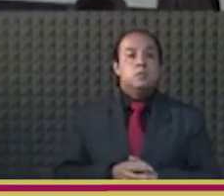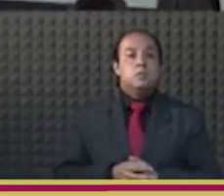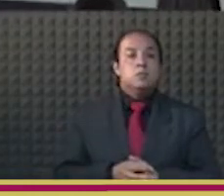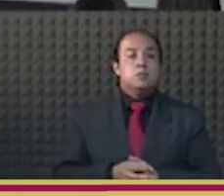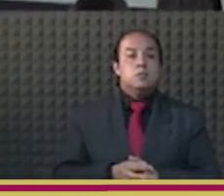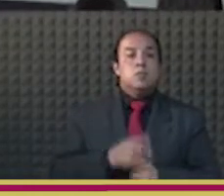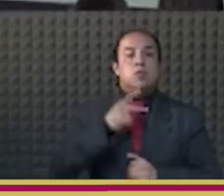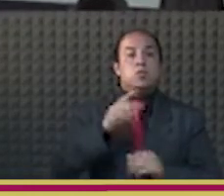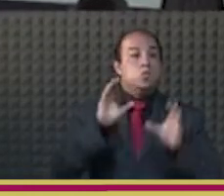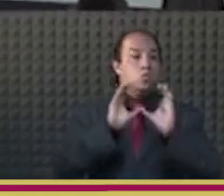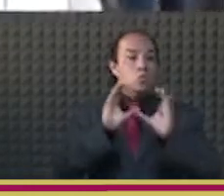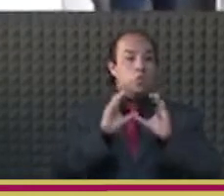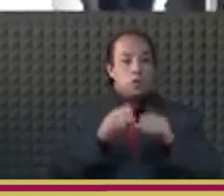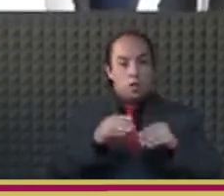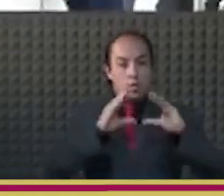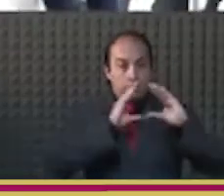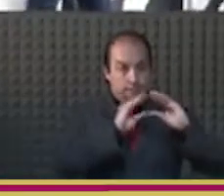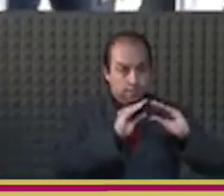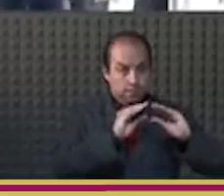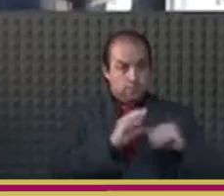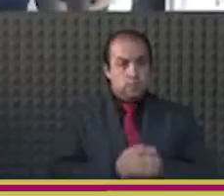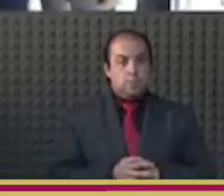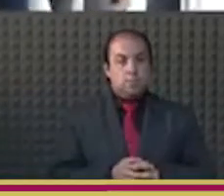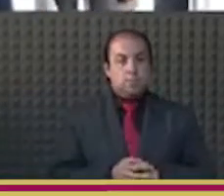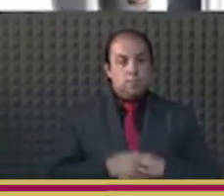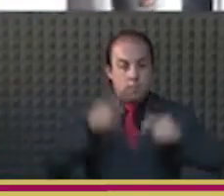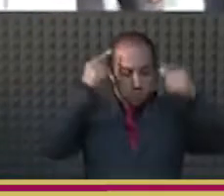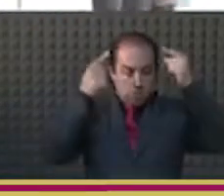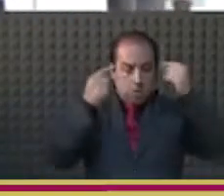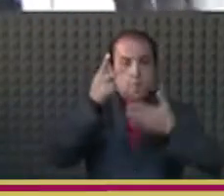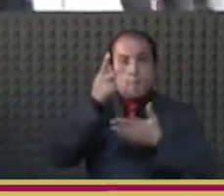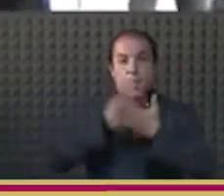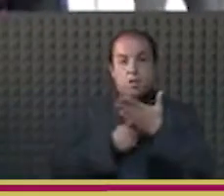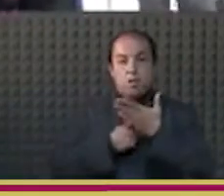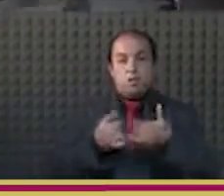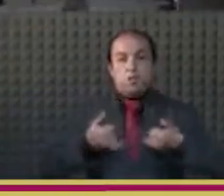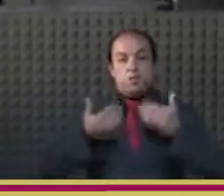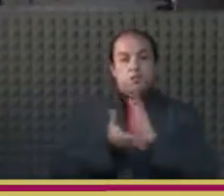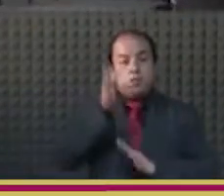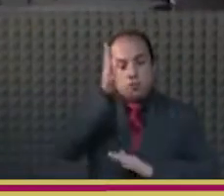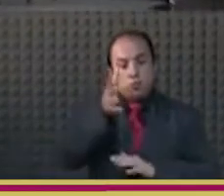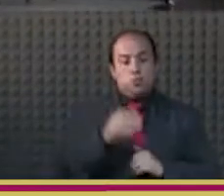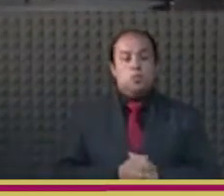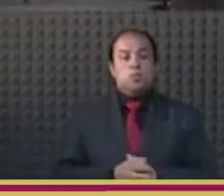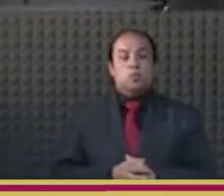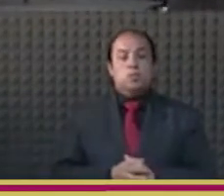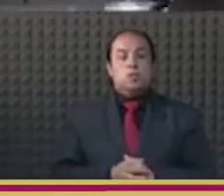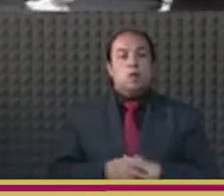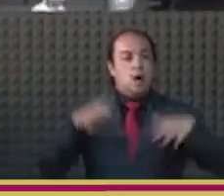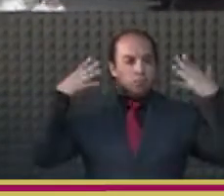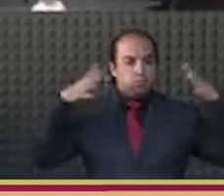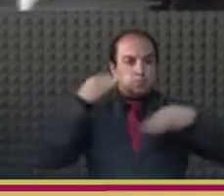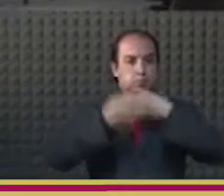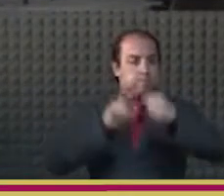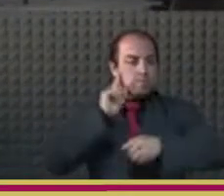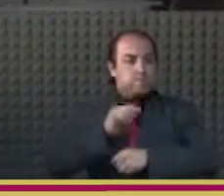recibe su constancia de capacitación la egresada del programa Jóvenes Construyendo el Futuro, con el aplauso de